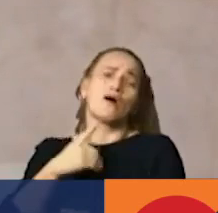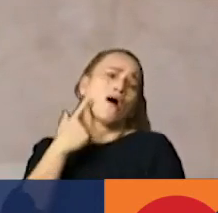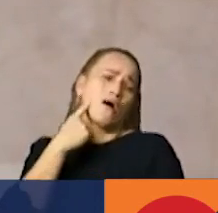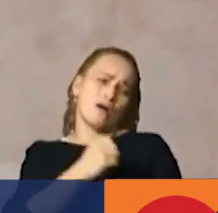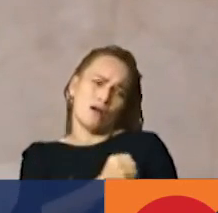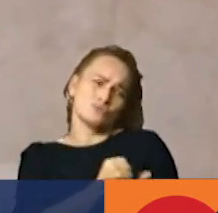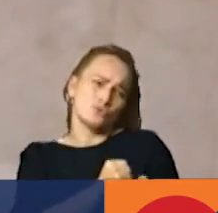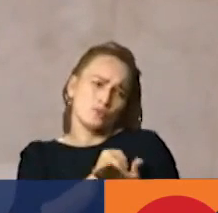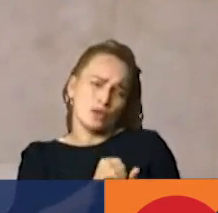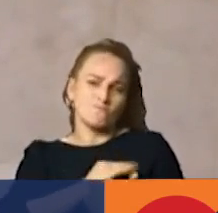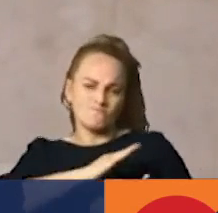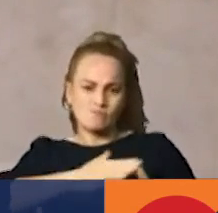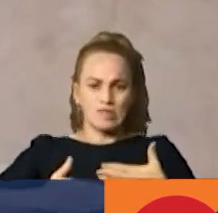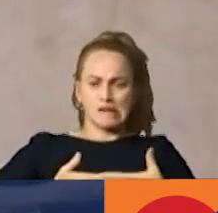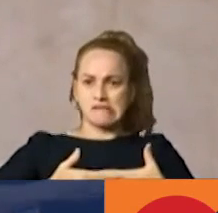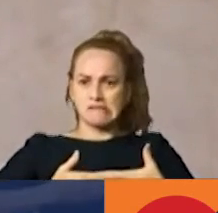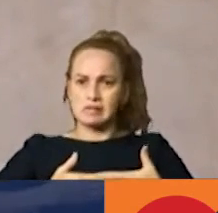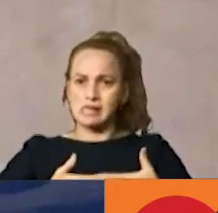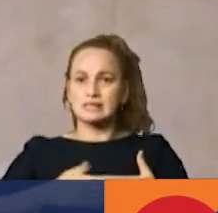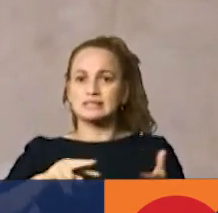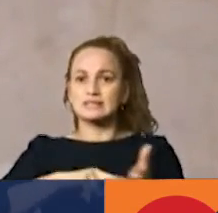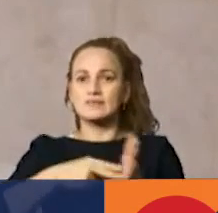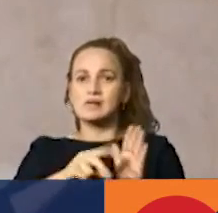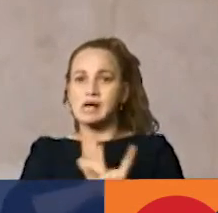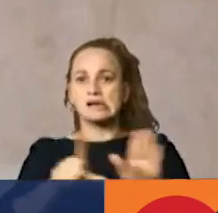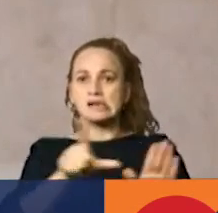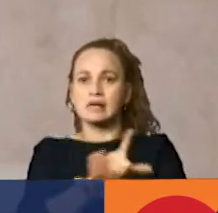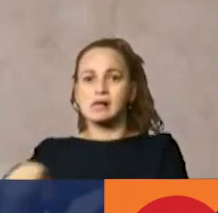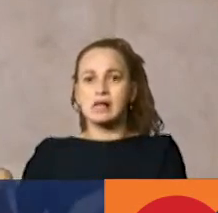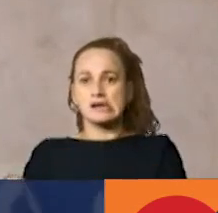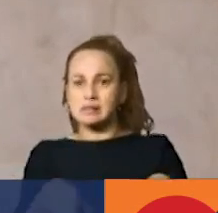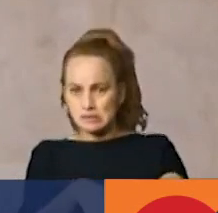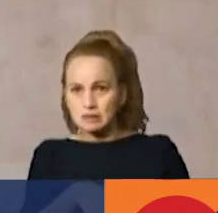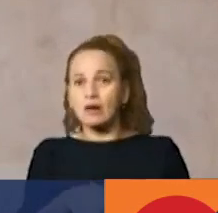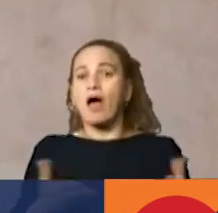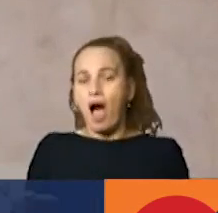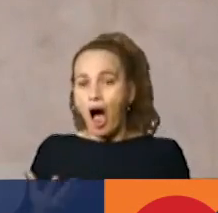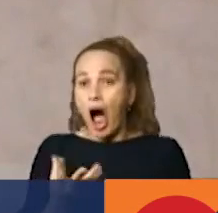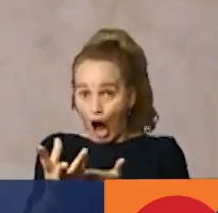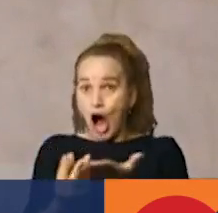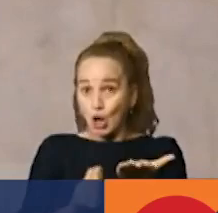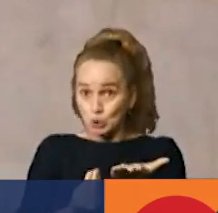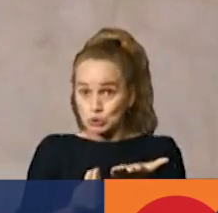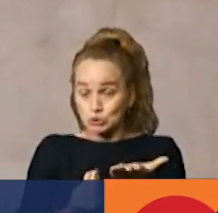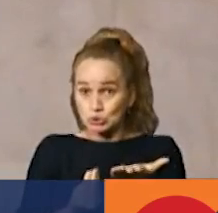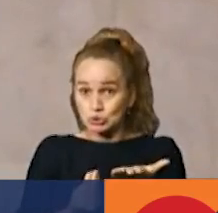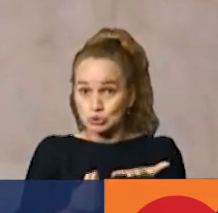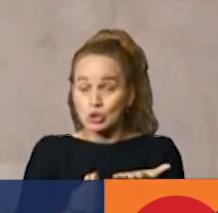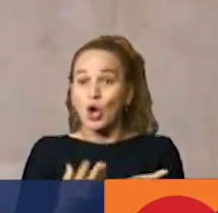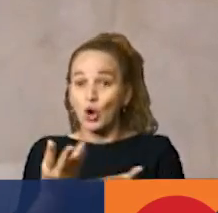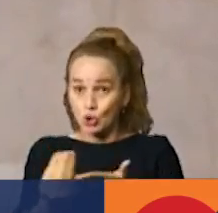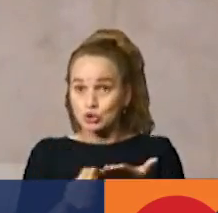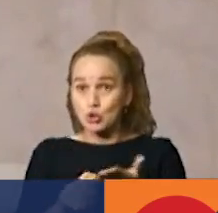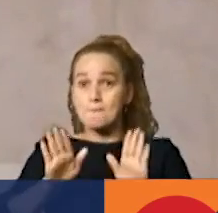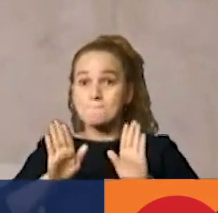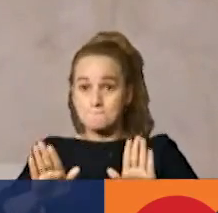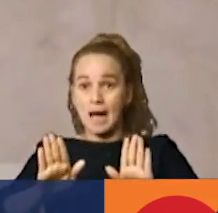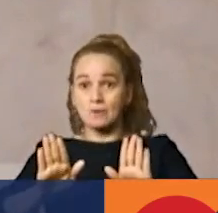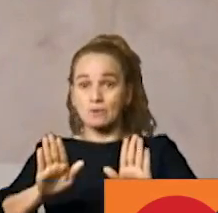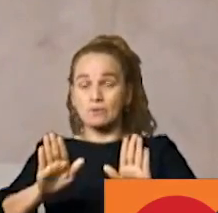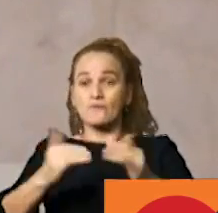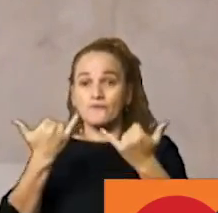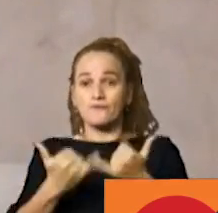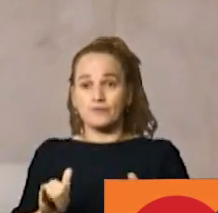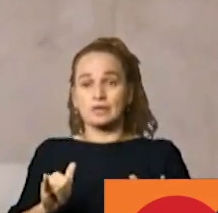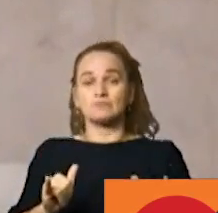está haciendo un acto ilegal. No nos vamos a poner de acuerdo. Y si esa es la condición sine qua non para levantar el paro, pues mis